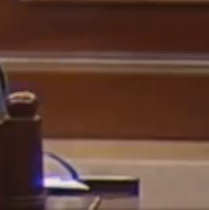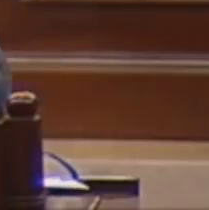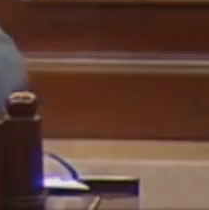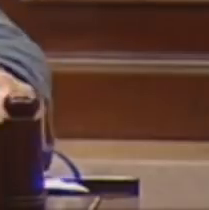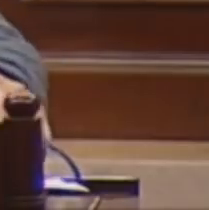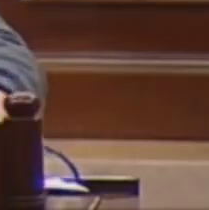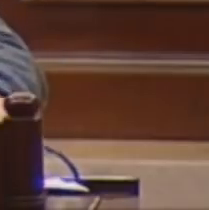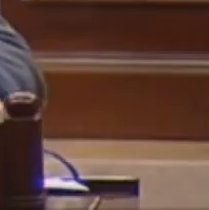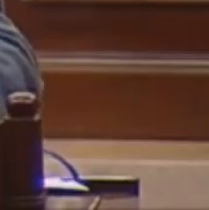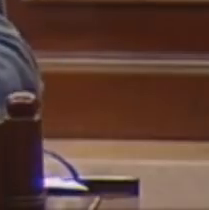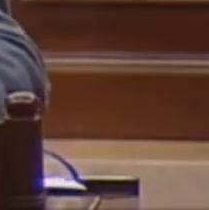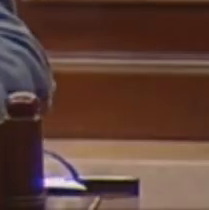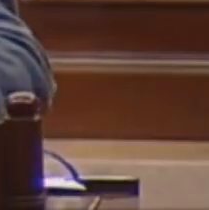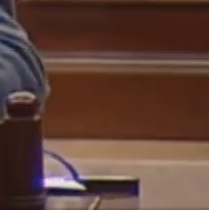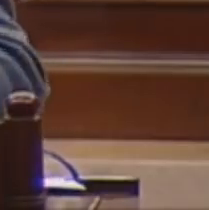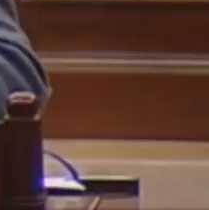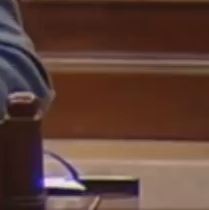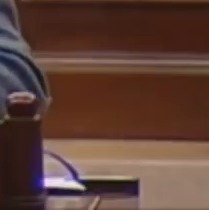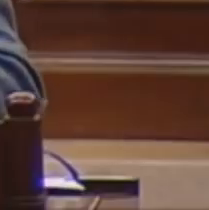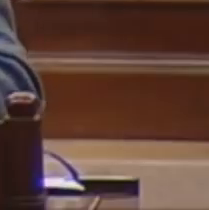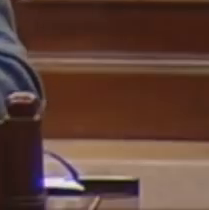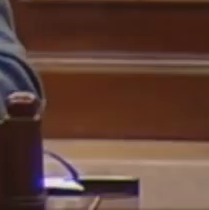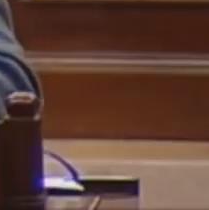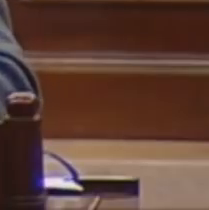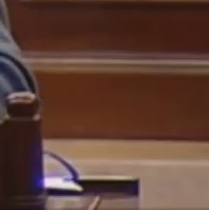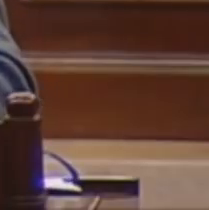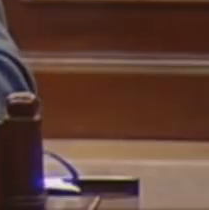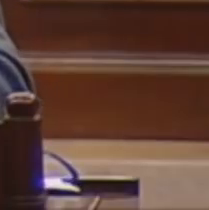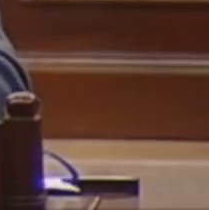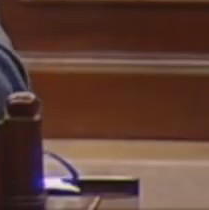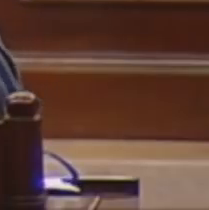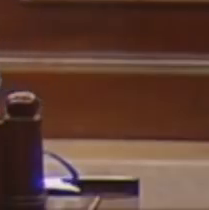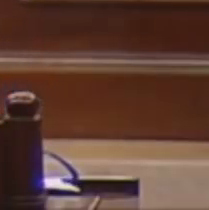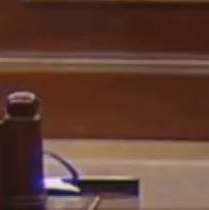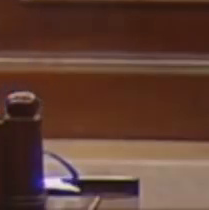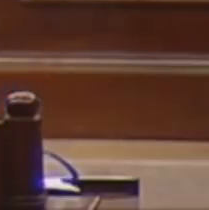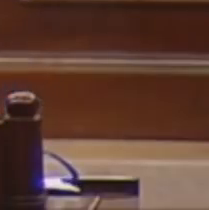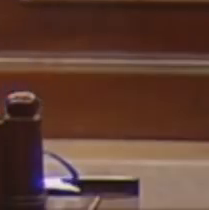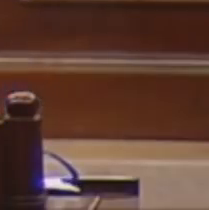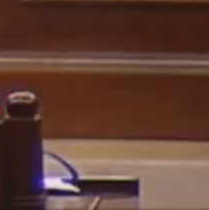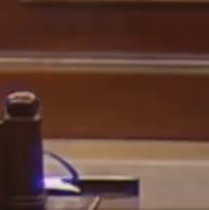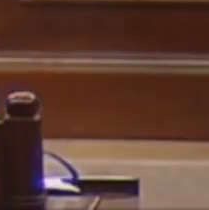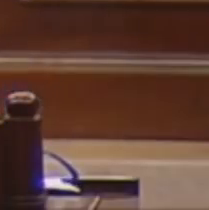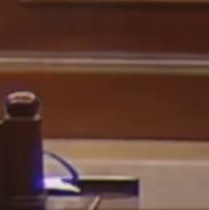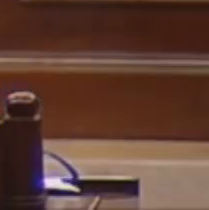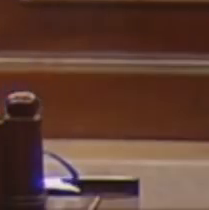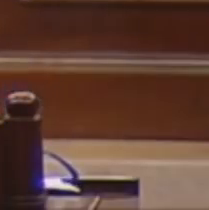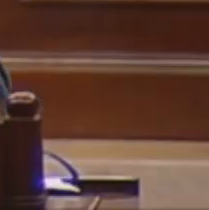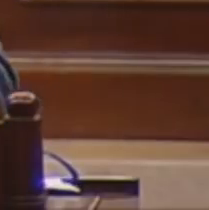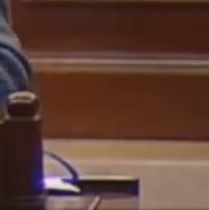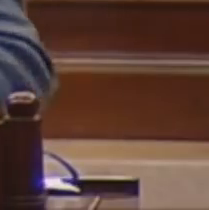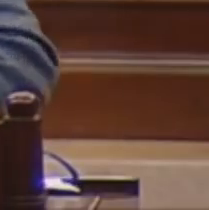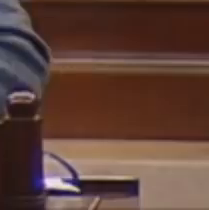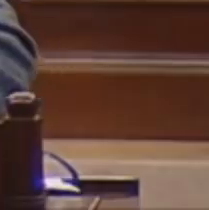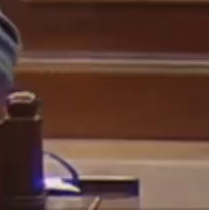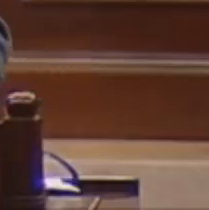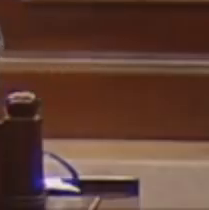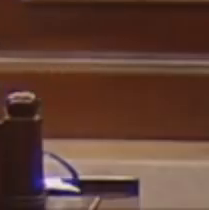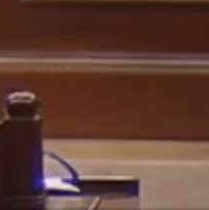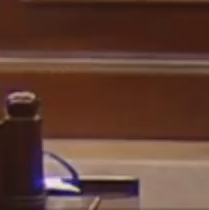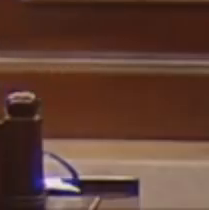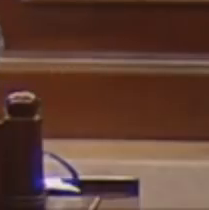fin de luchar y garantizar especialmente por los más vulnerables. Estamos siendo atacados, estamos